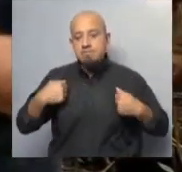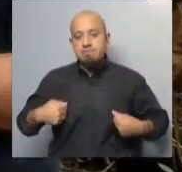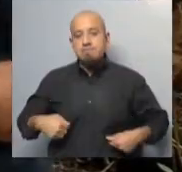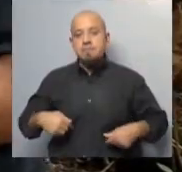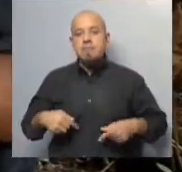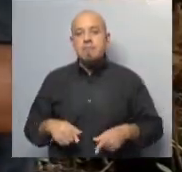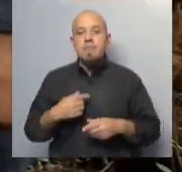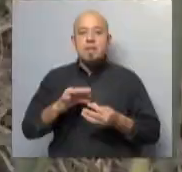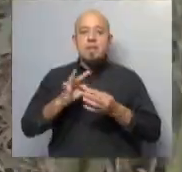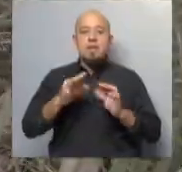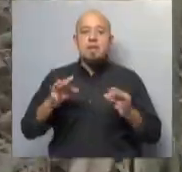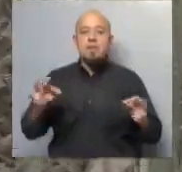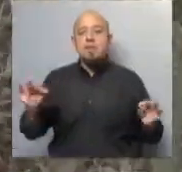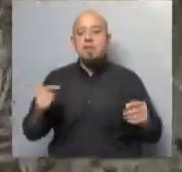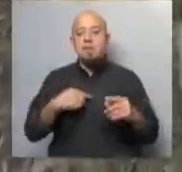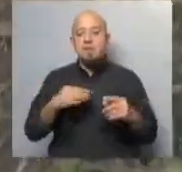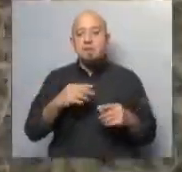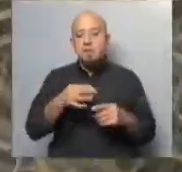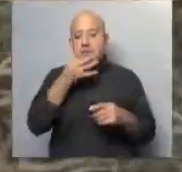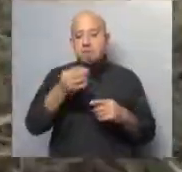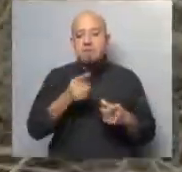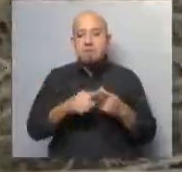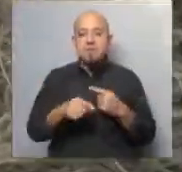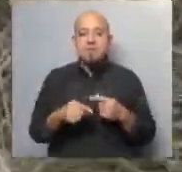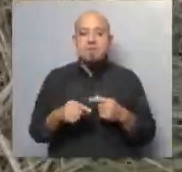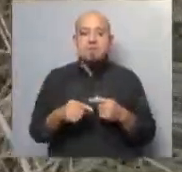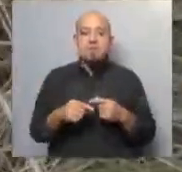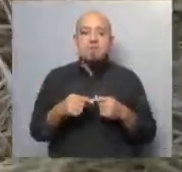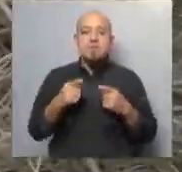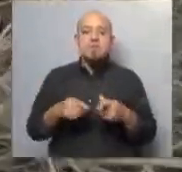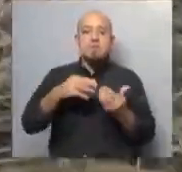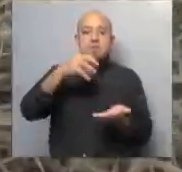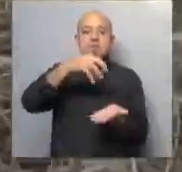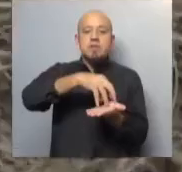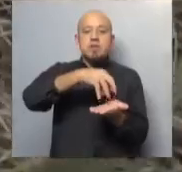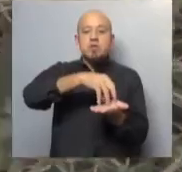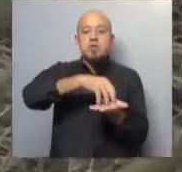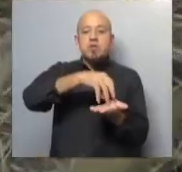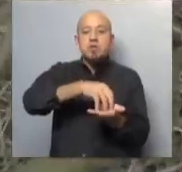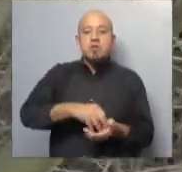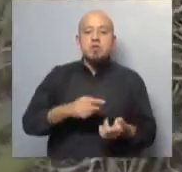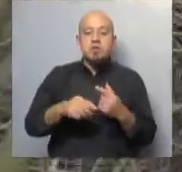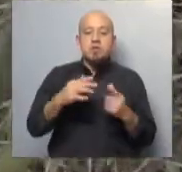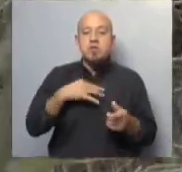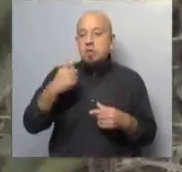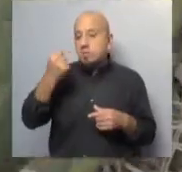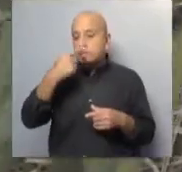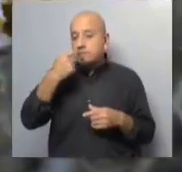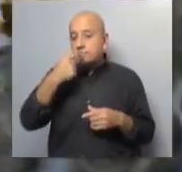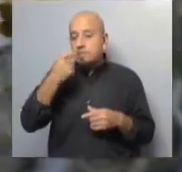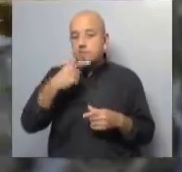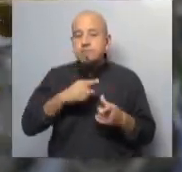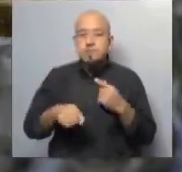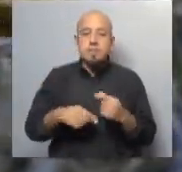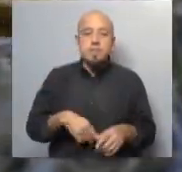es una frase que me gusta mucho militar por ella, en el sentido que los hongos proveen de antibióticos, los hongos proveen